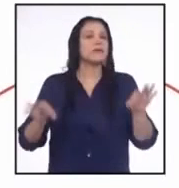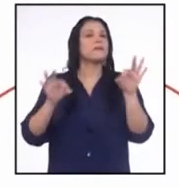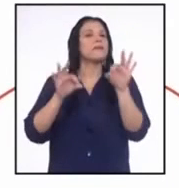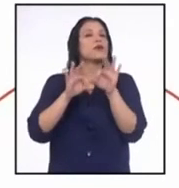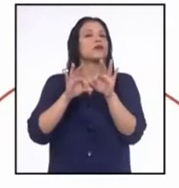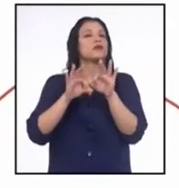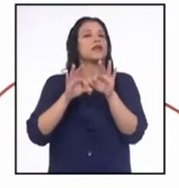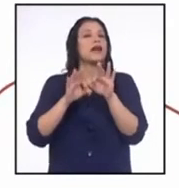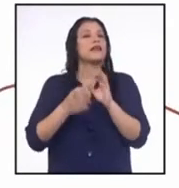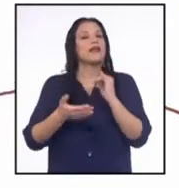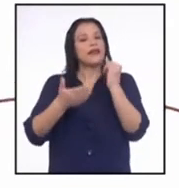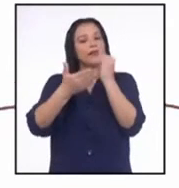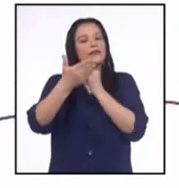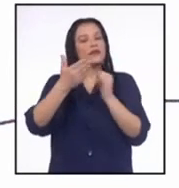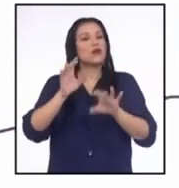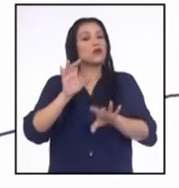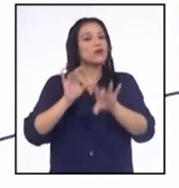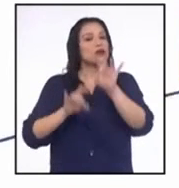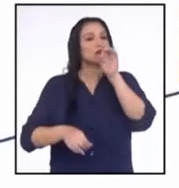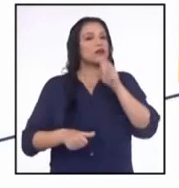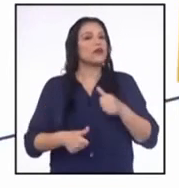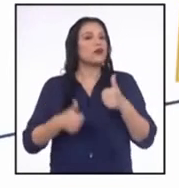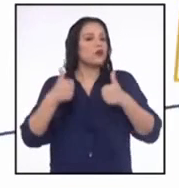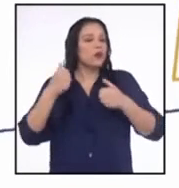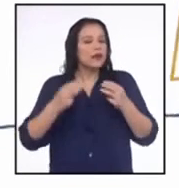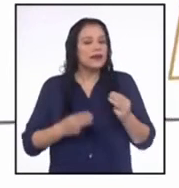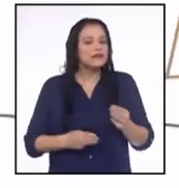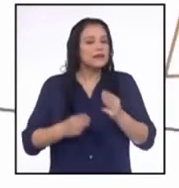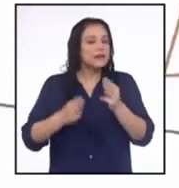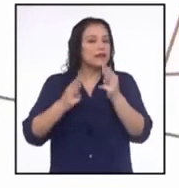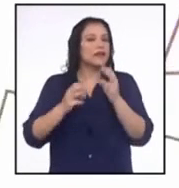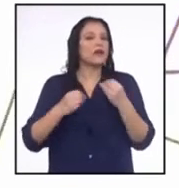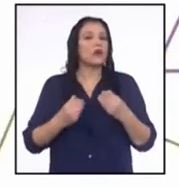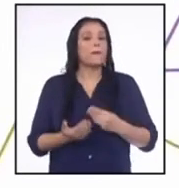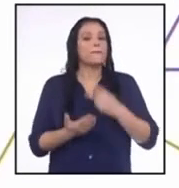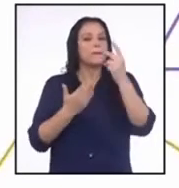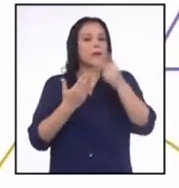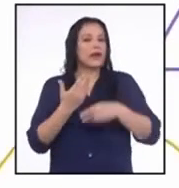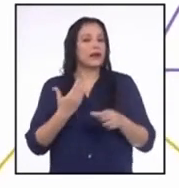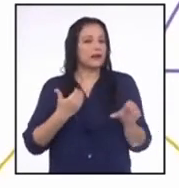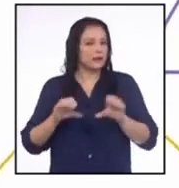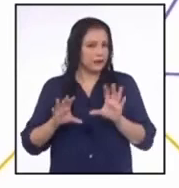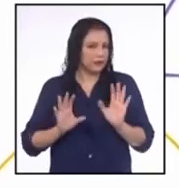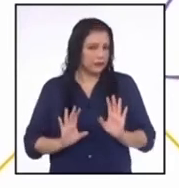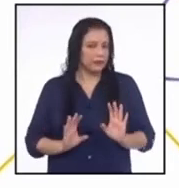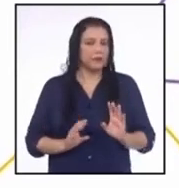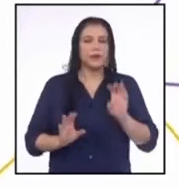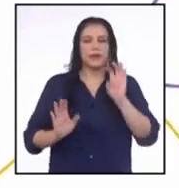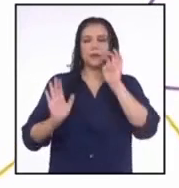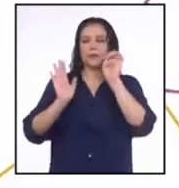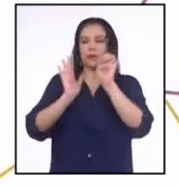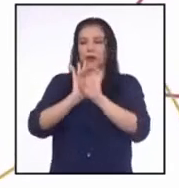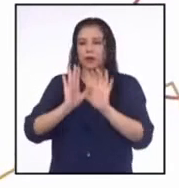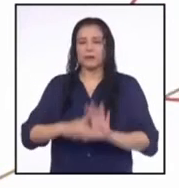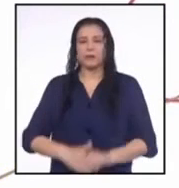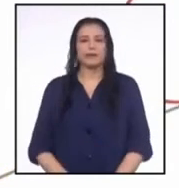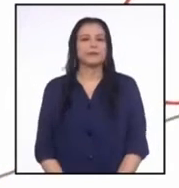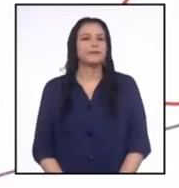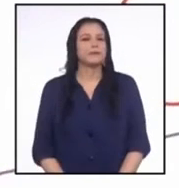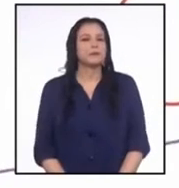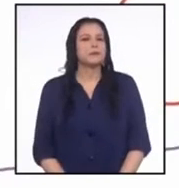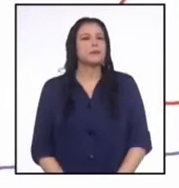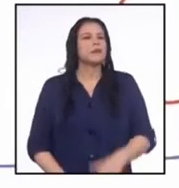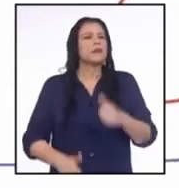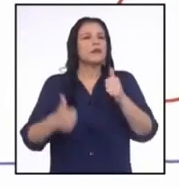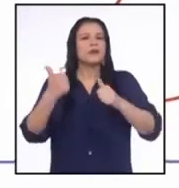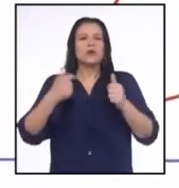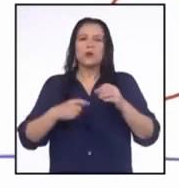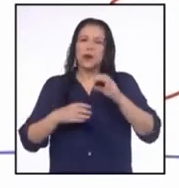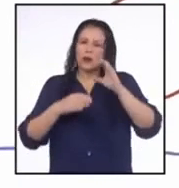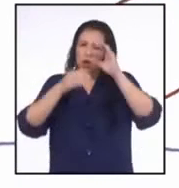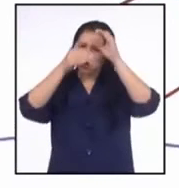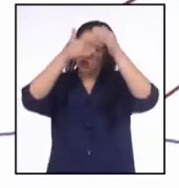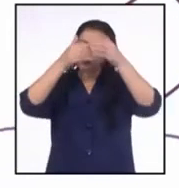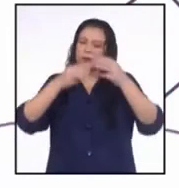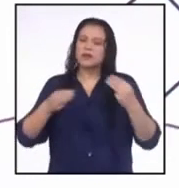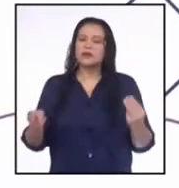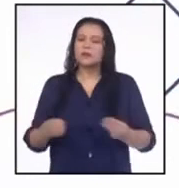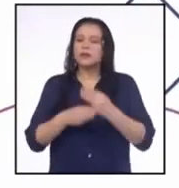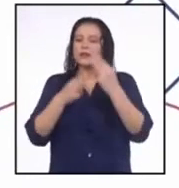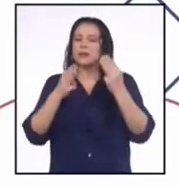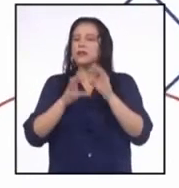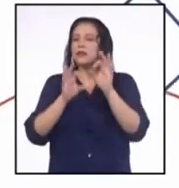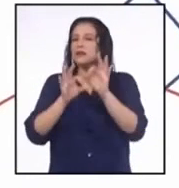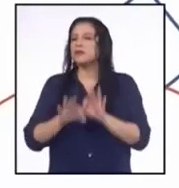importante diseñar o seleccionar una estrategia o plan de acción. Por ejemplo, ¿qué conocimiento matemático